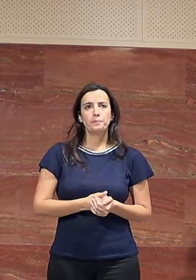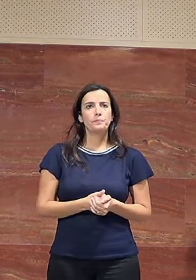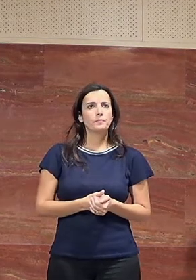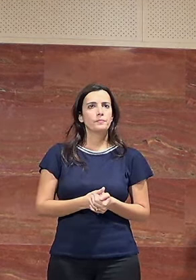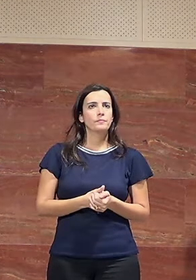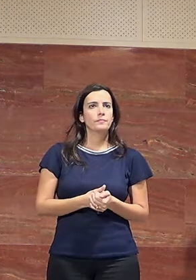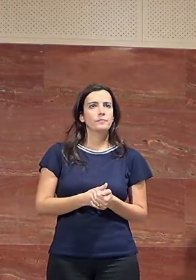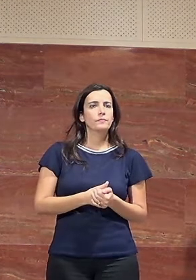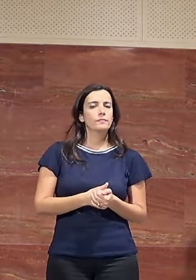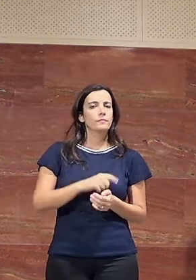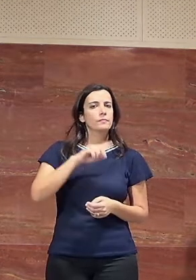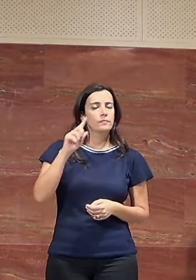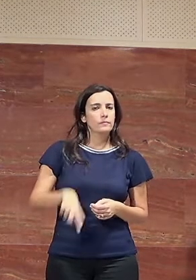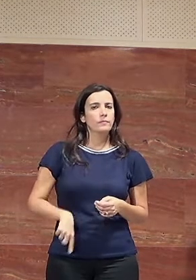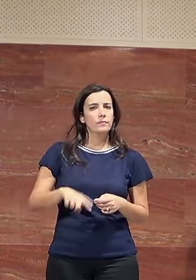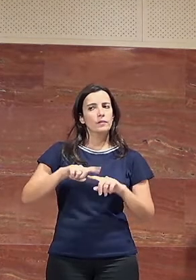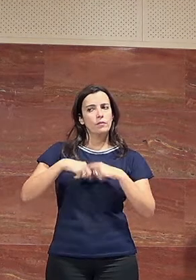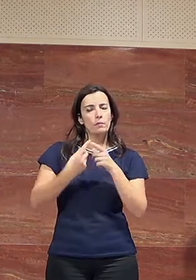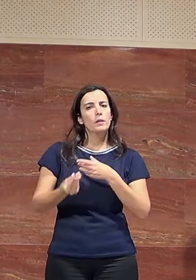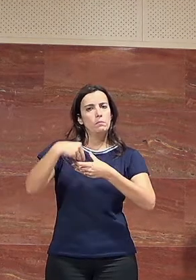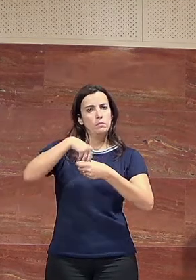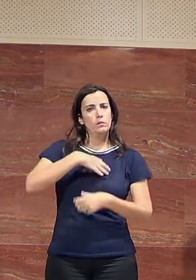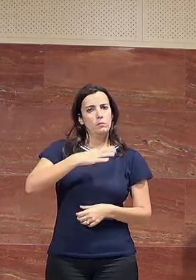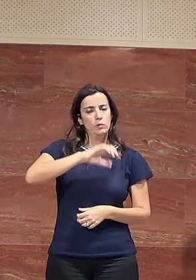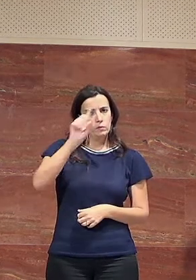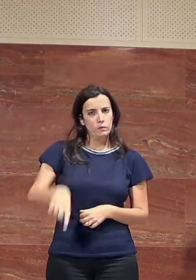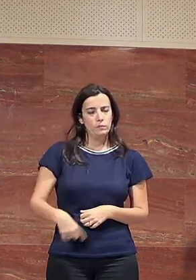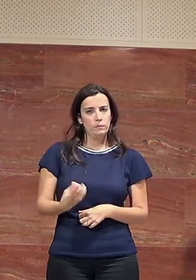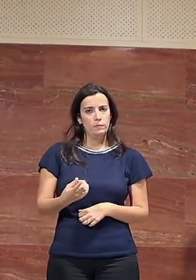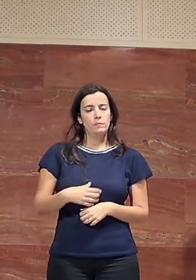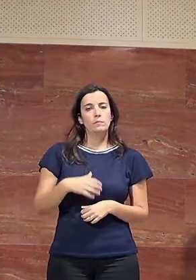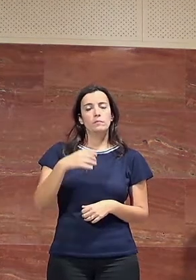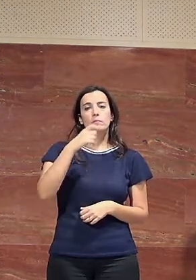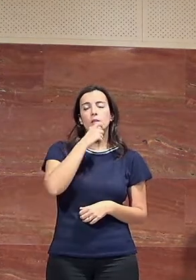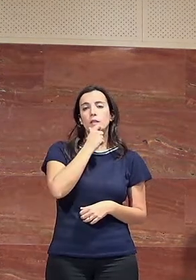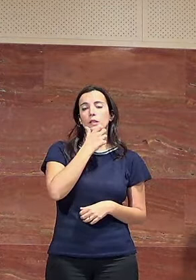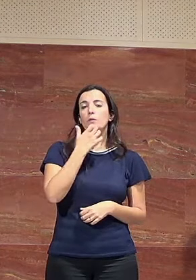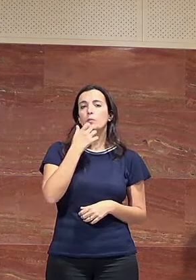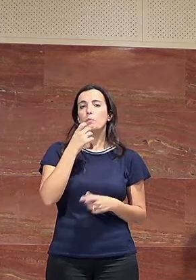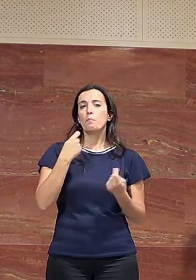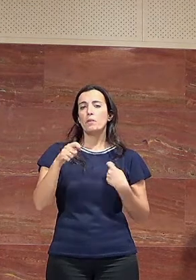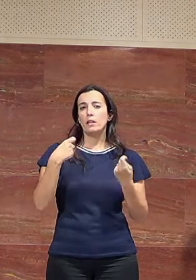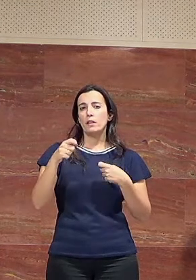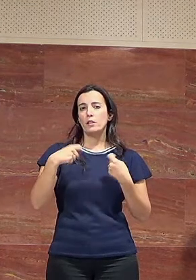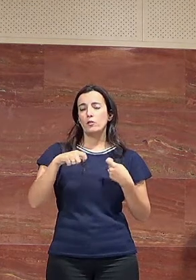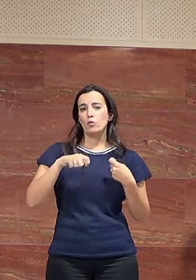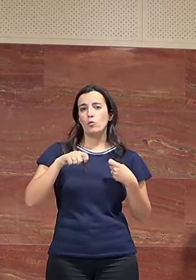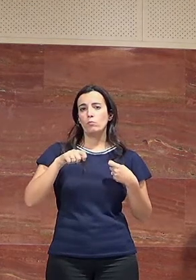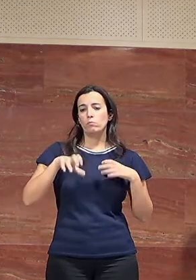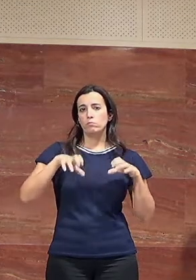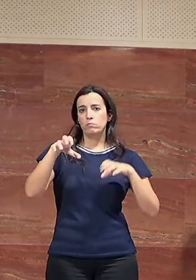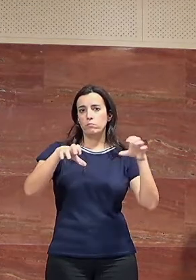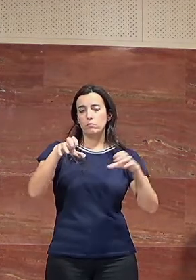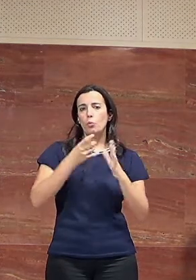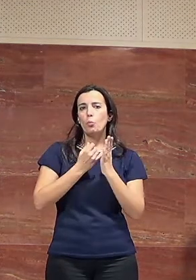Y que también son sitios que se pueden implicar perfectamente con el barrio, ¿no? Aquí vemos en Inglaterra cómo ponen un mercadillo pues, de los productos que han recogido en su